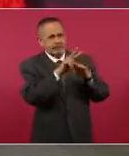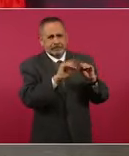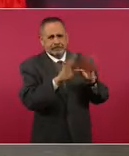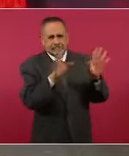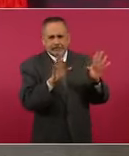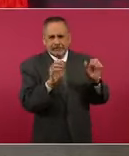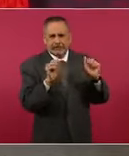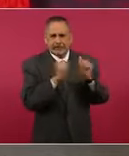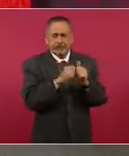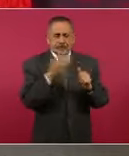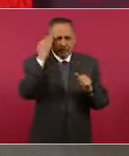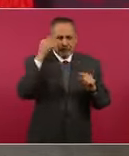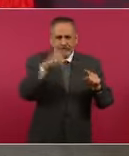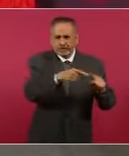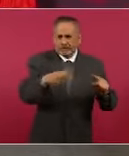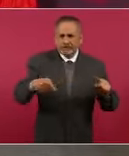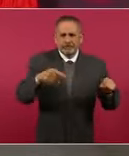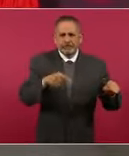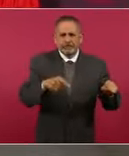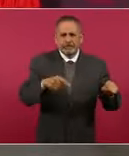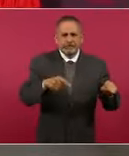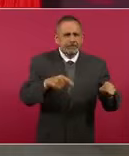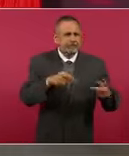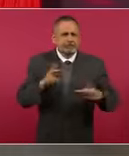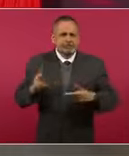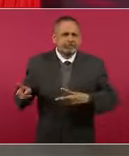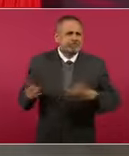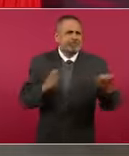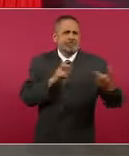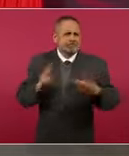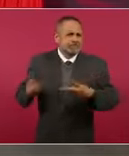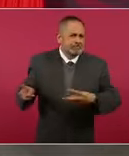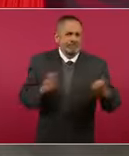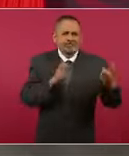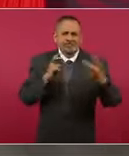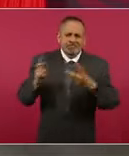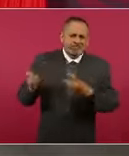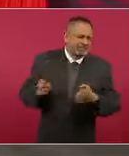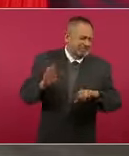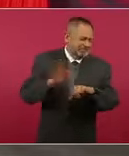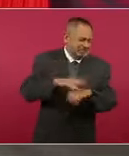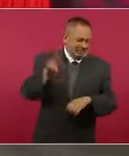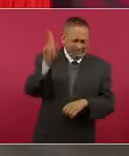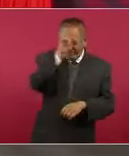en el periodo de mayor saqueo en la historia de México.